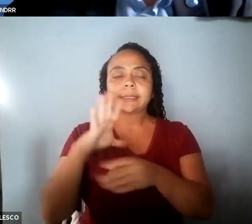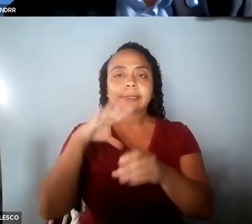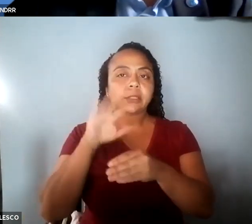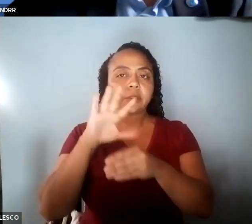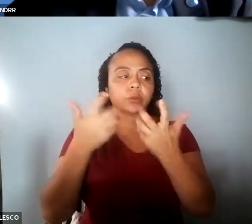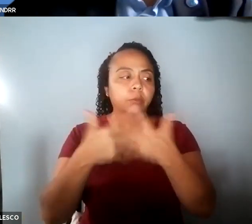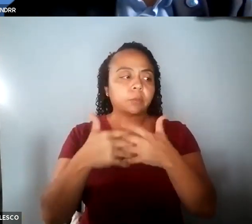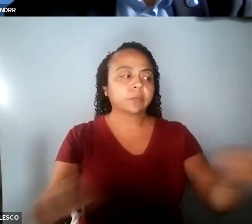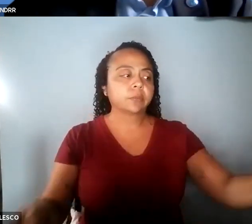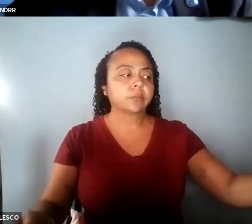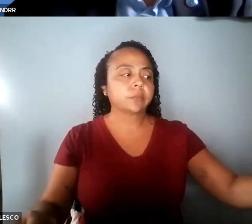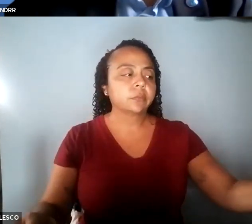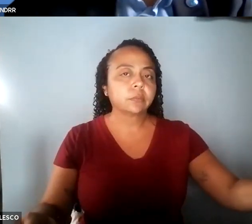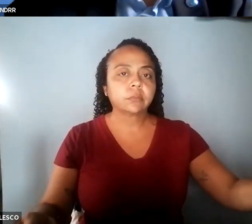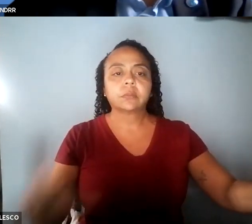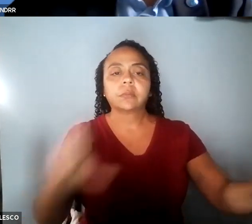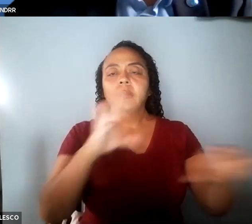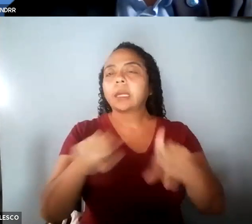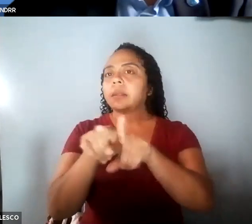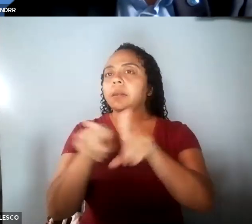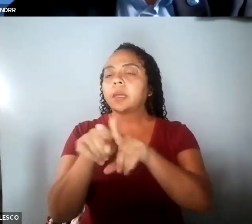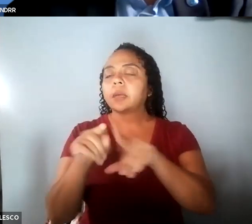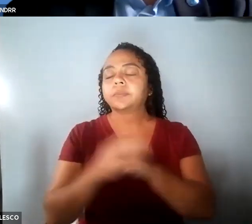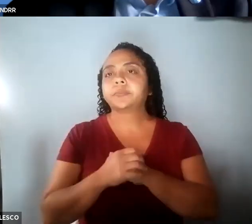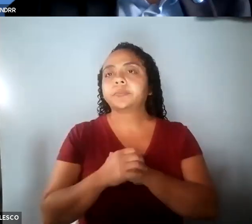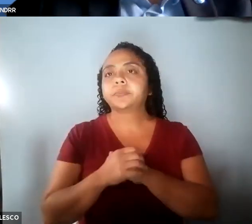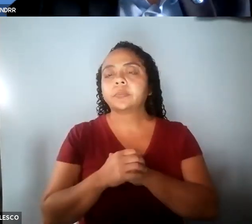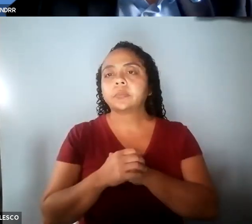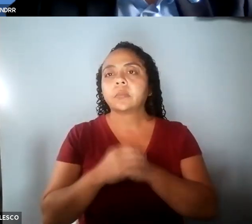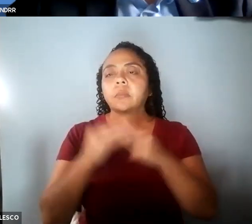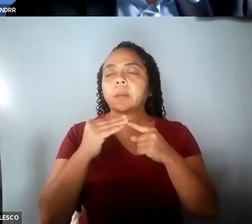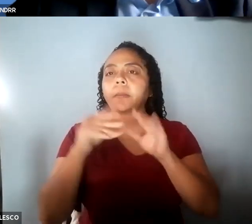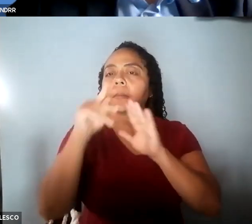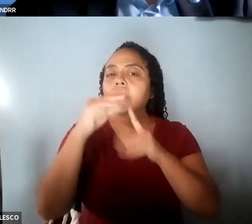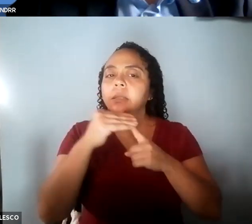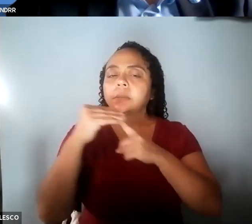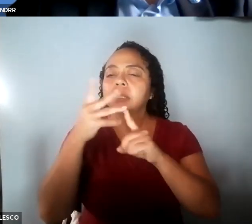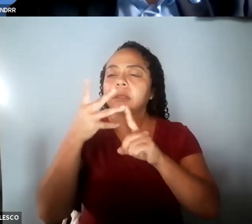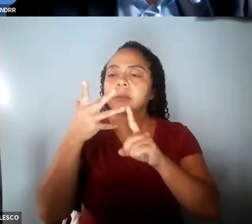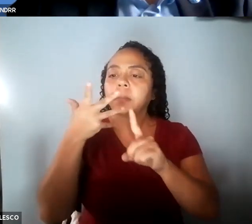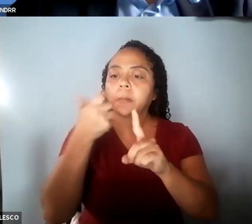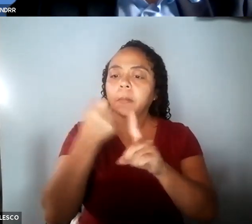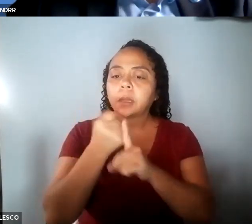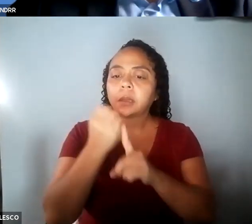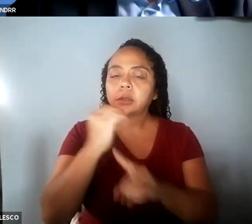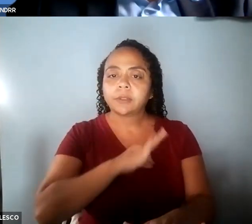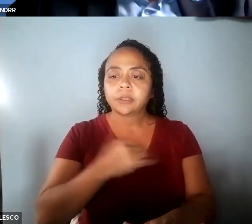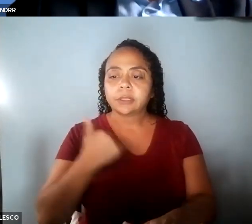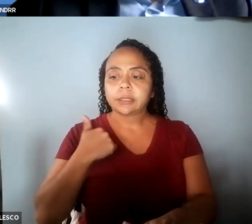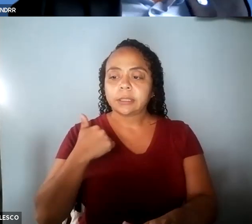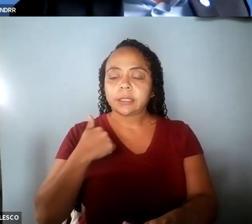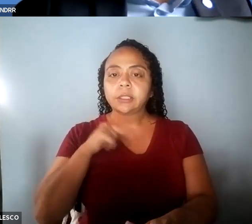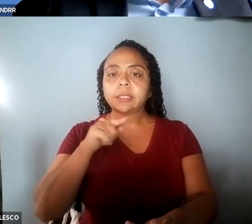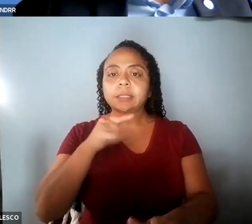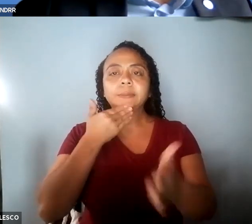y también cuáles han sido los los principales impactos o beneficios que han tenido de estas buenas